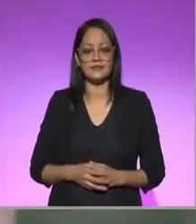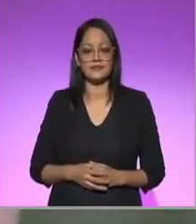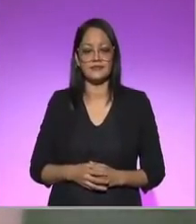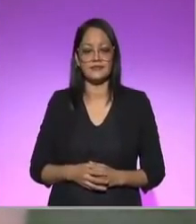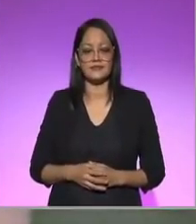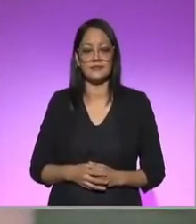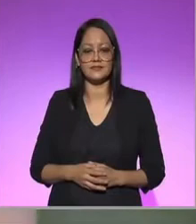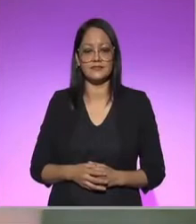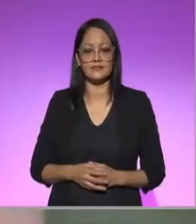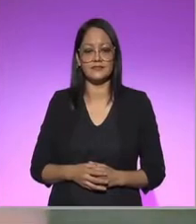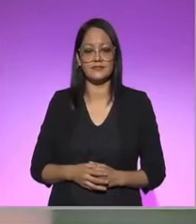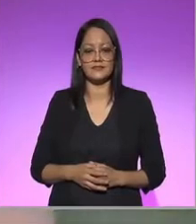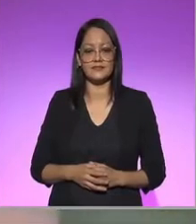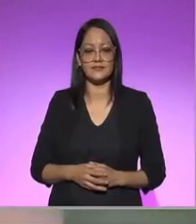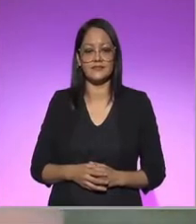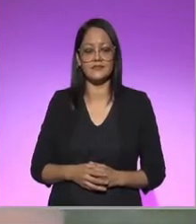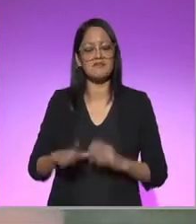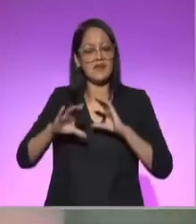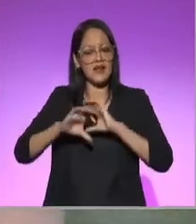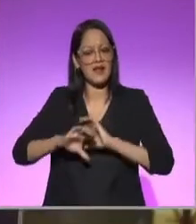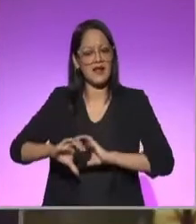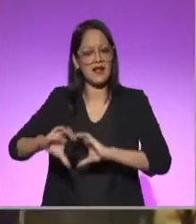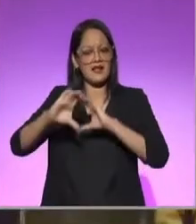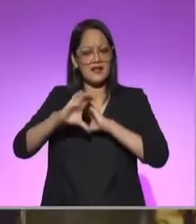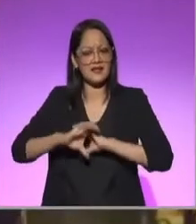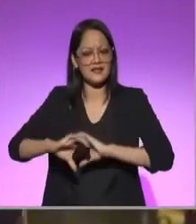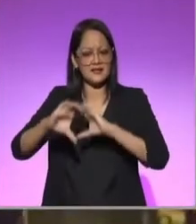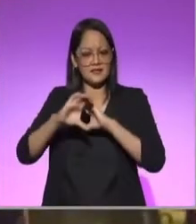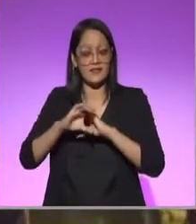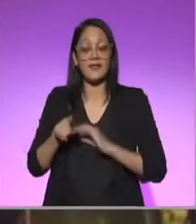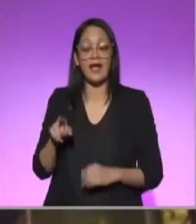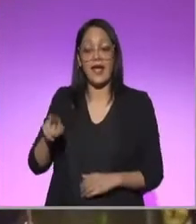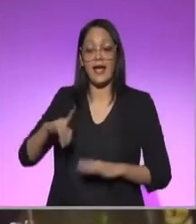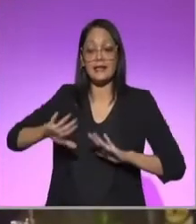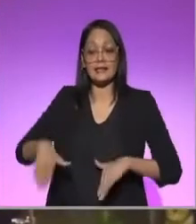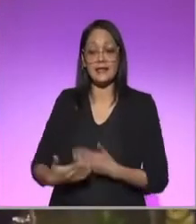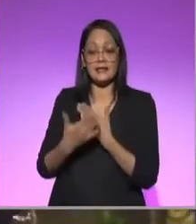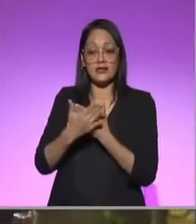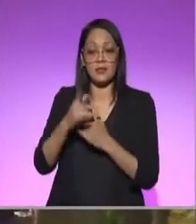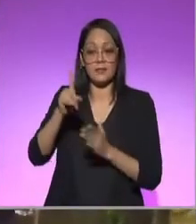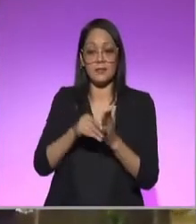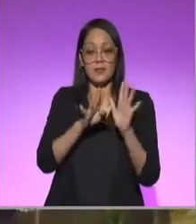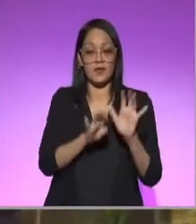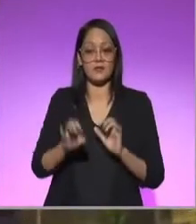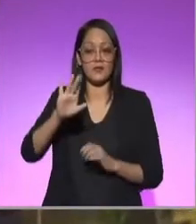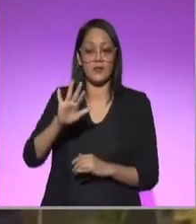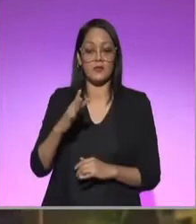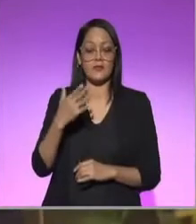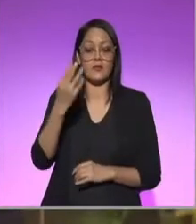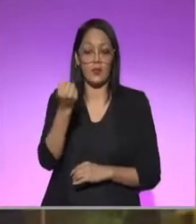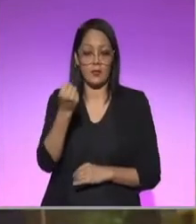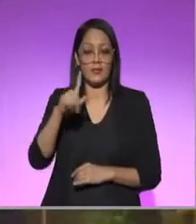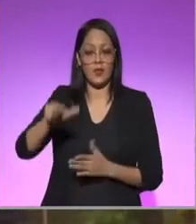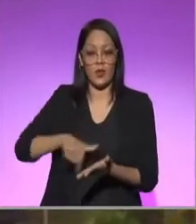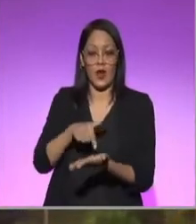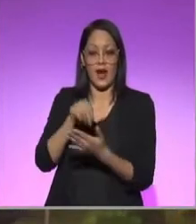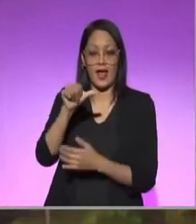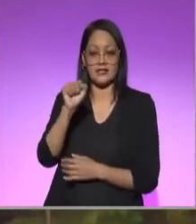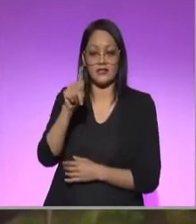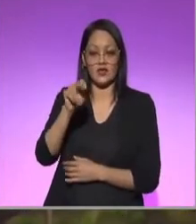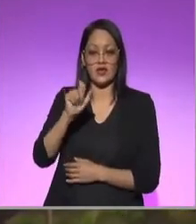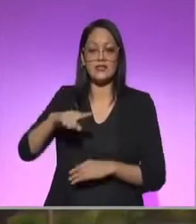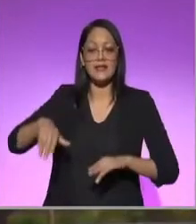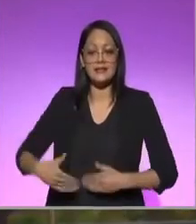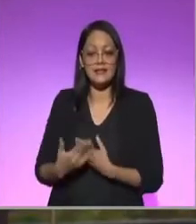mujeres que soy sin sí. Nació en 1959 en Asturias y vivió desde muy pequeño